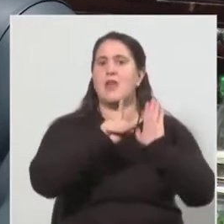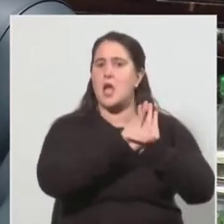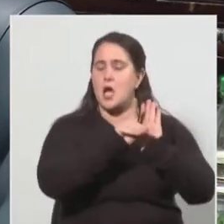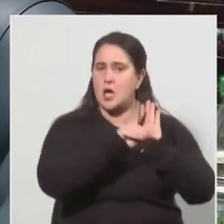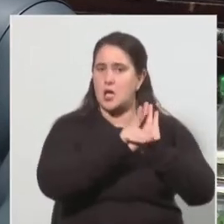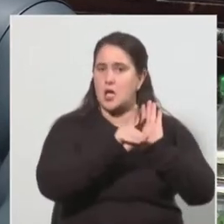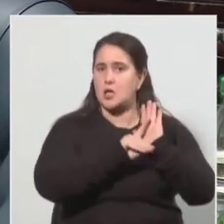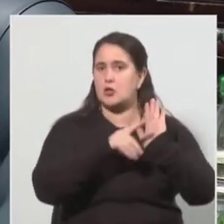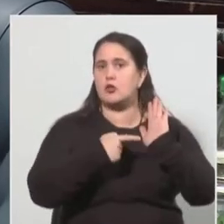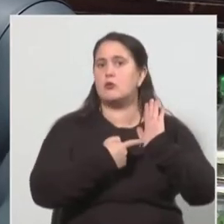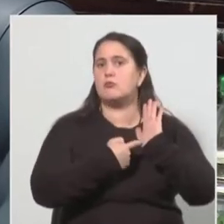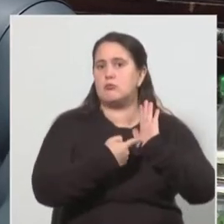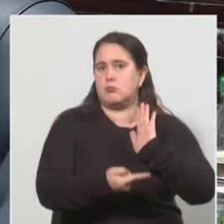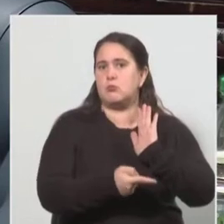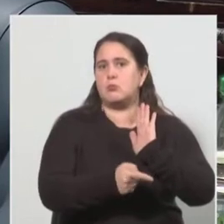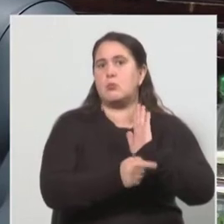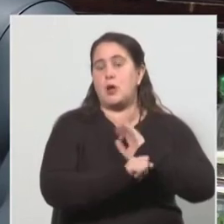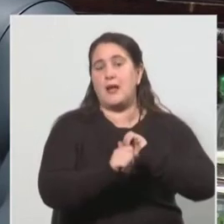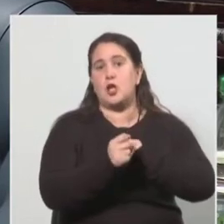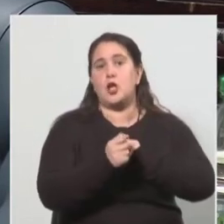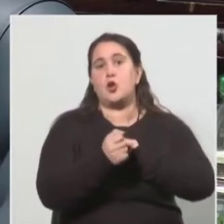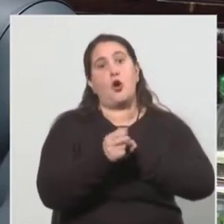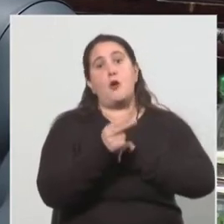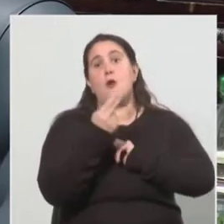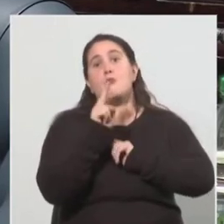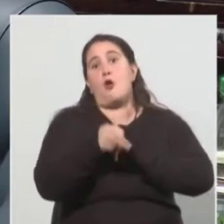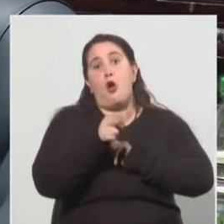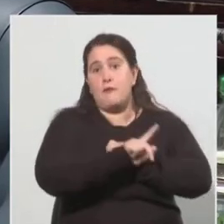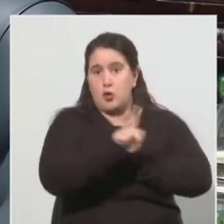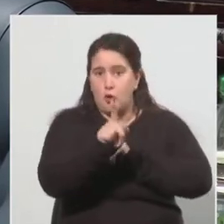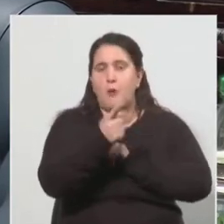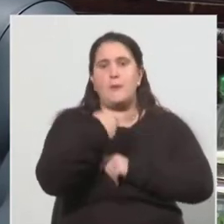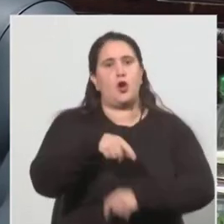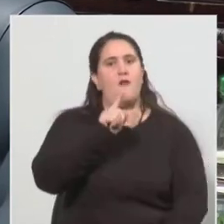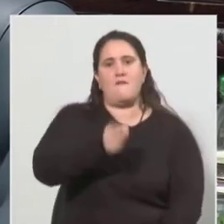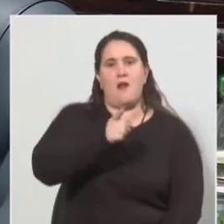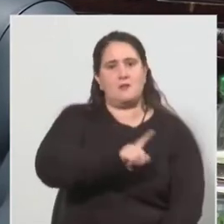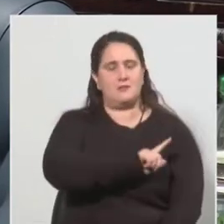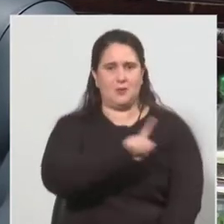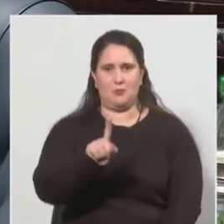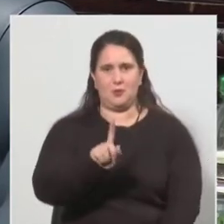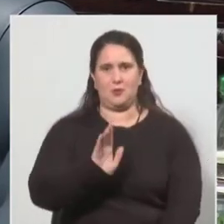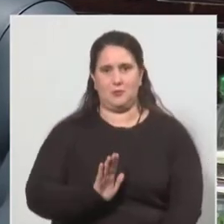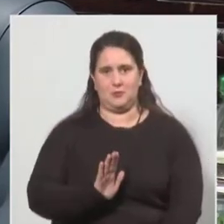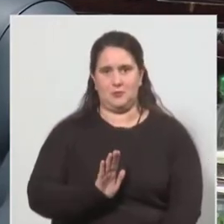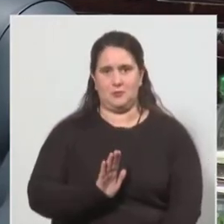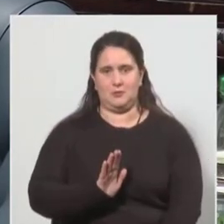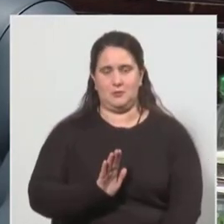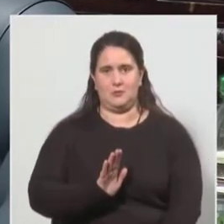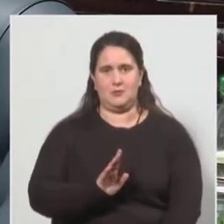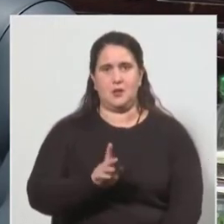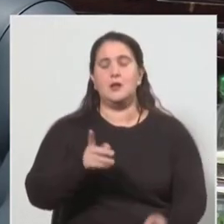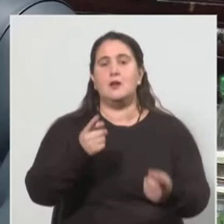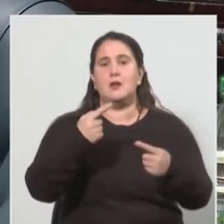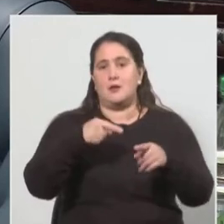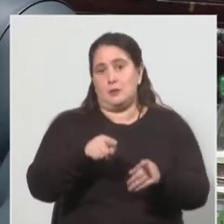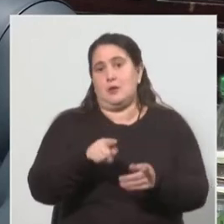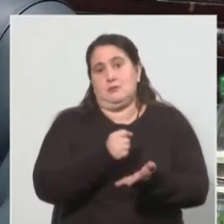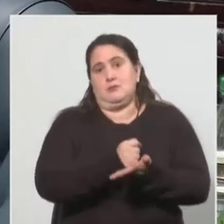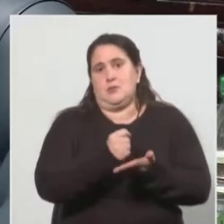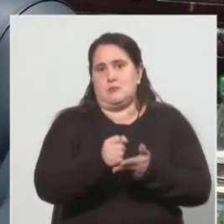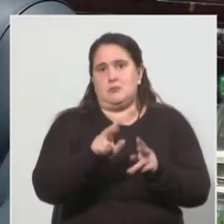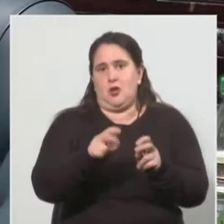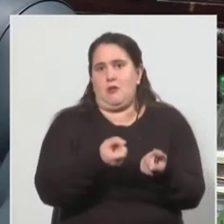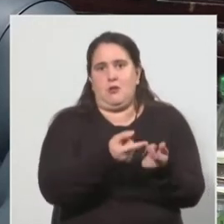en la formalidad podía no impedir, pero tampoco obligaba a expedirlo, y mucho menos en